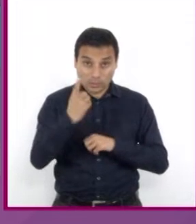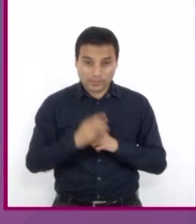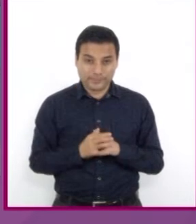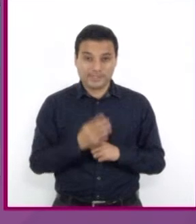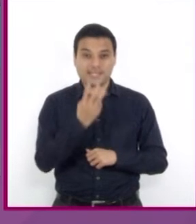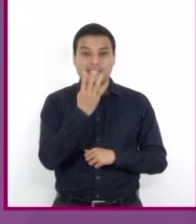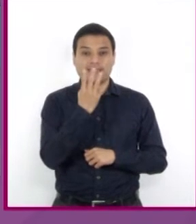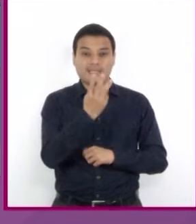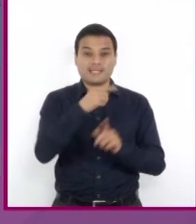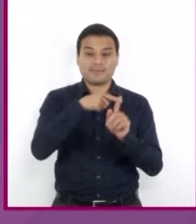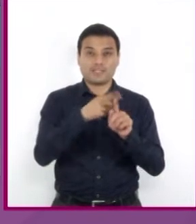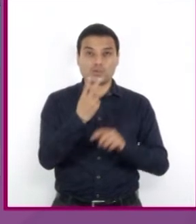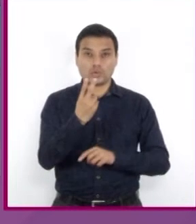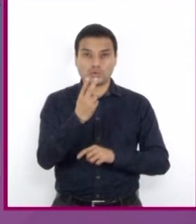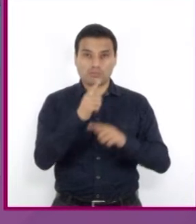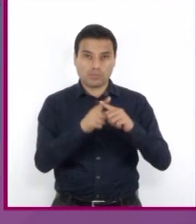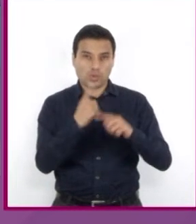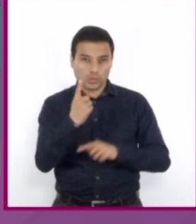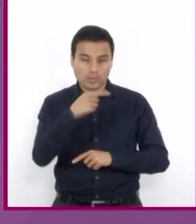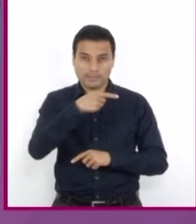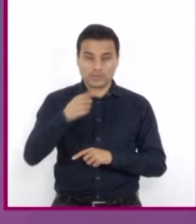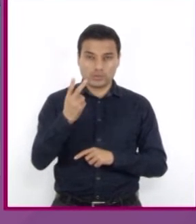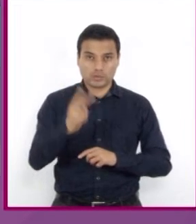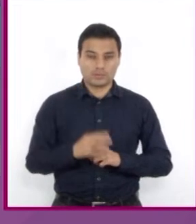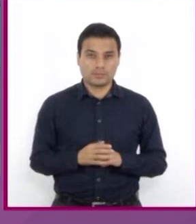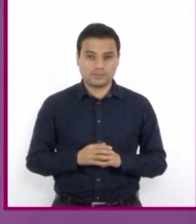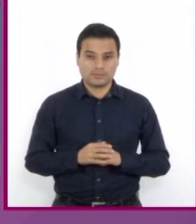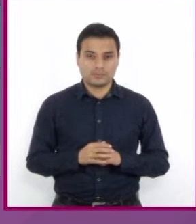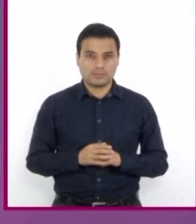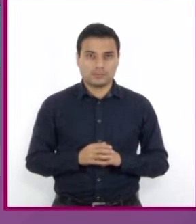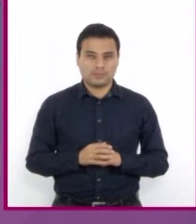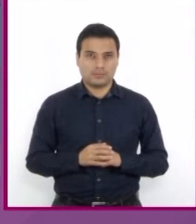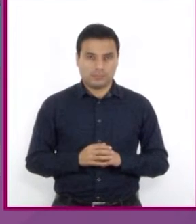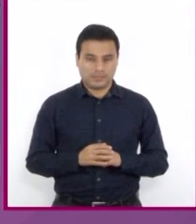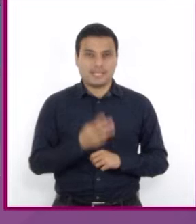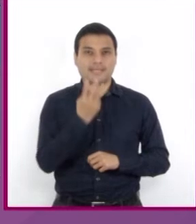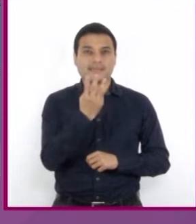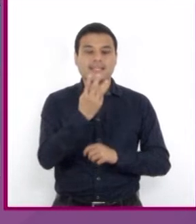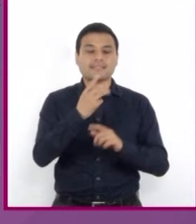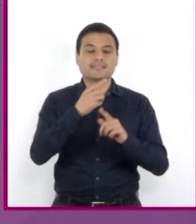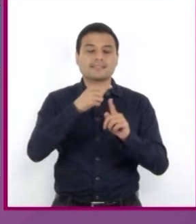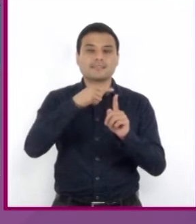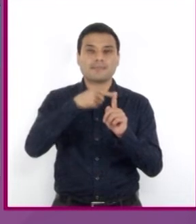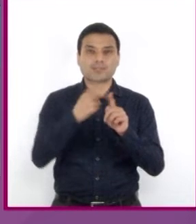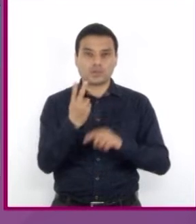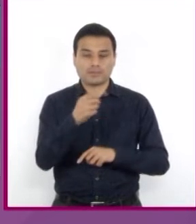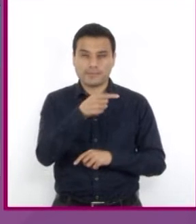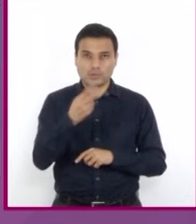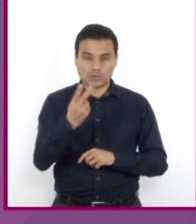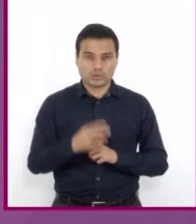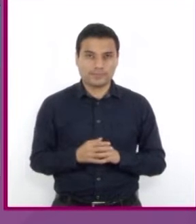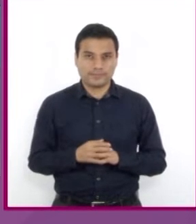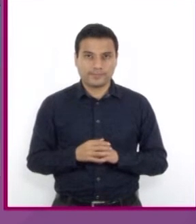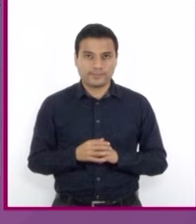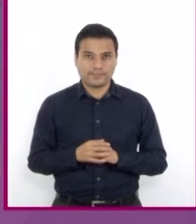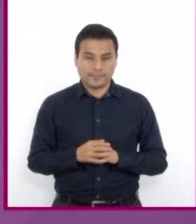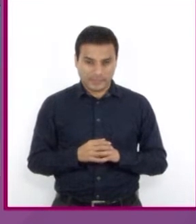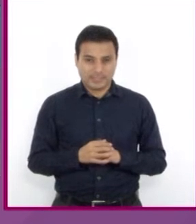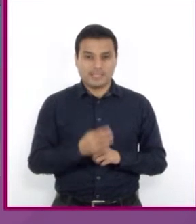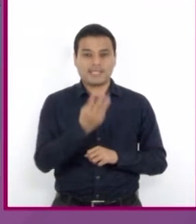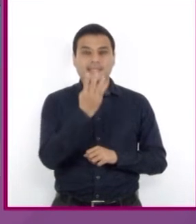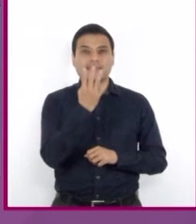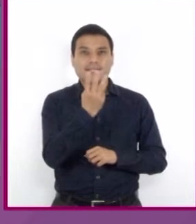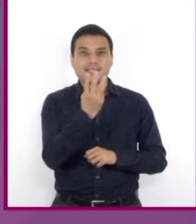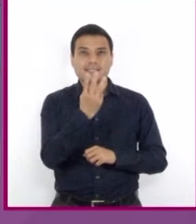más 2 por 1 menos 2, esto es 3 más 2 menos 2, es decir, 3 más